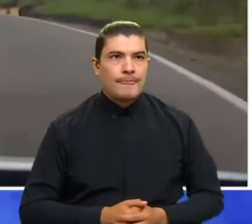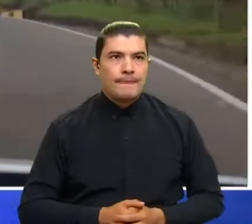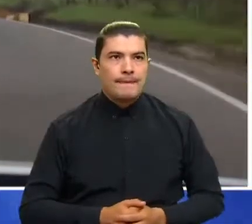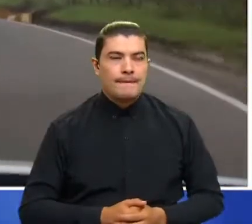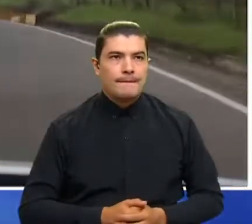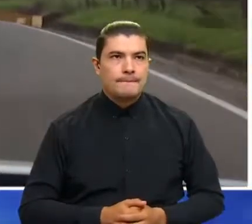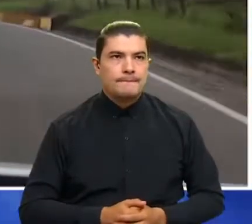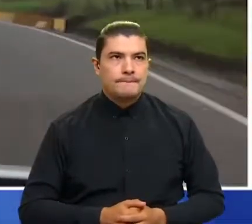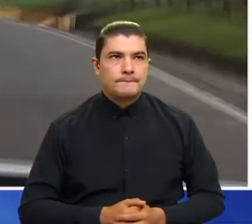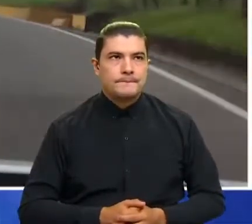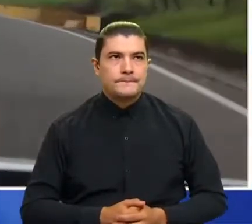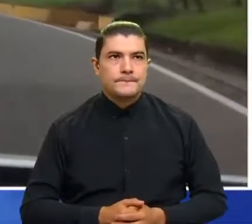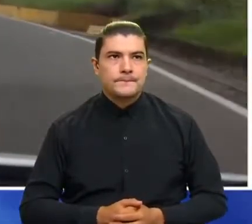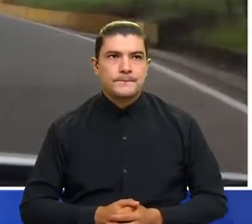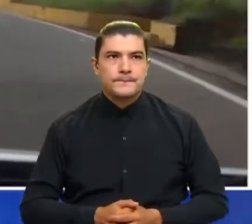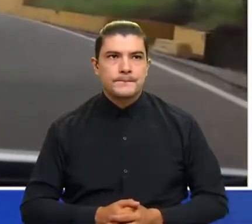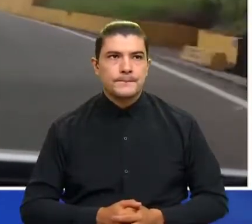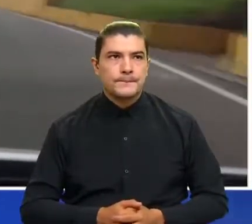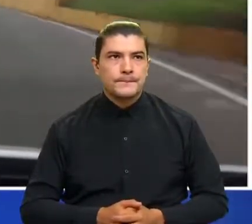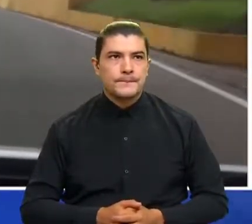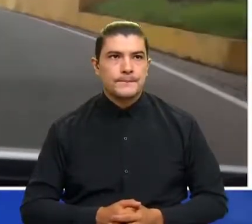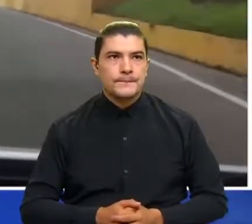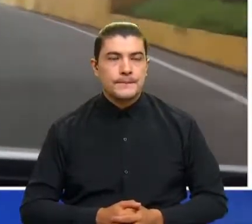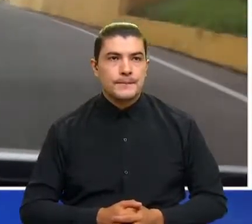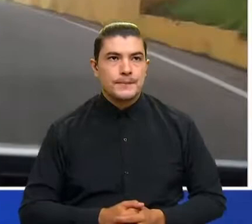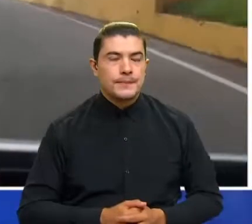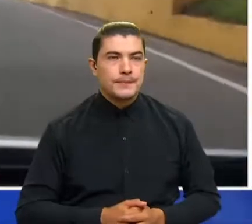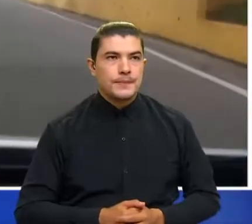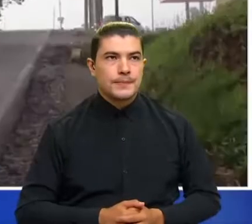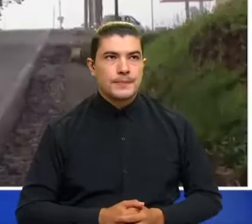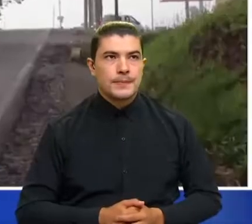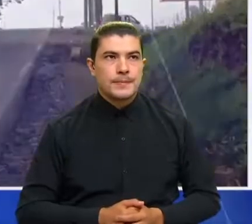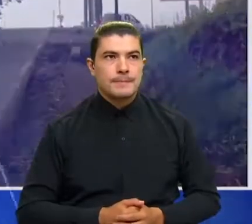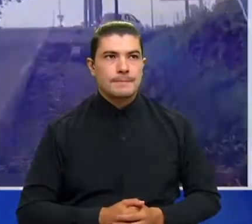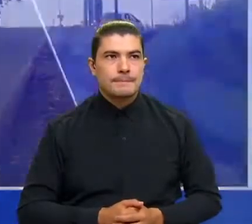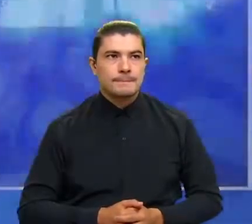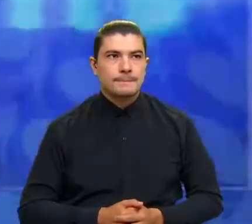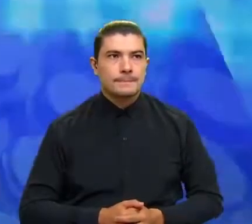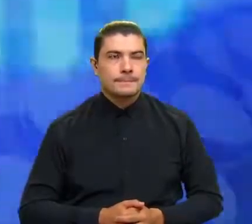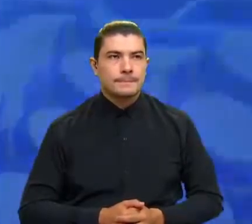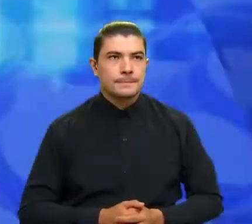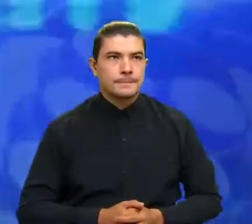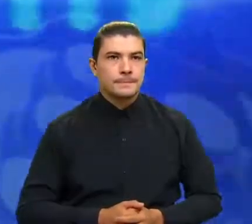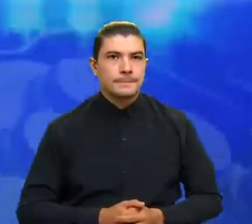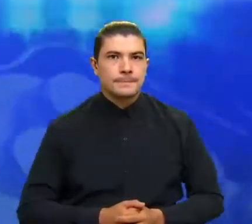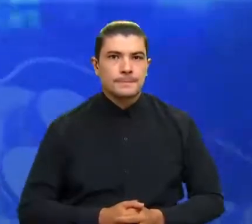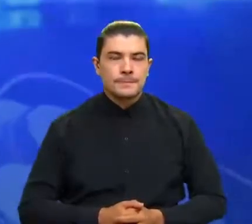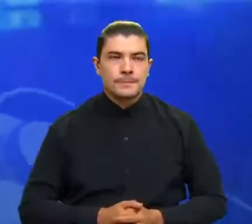vehículo, a esta motocicleta, se obtiene un antecedente sobre este hurto.